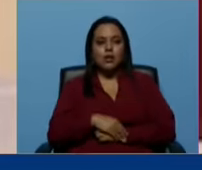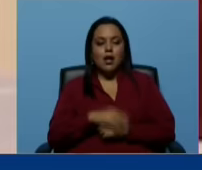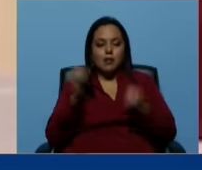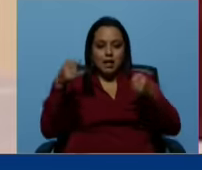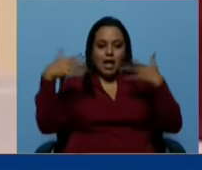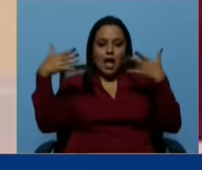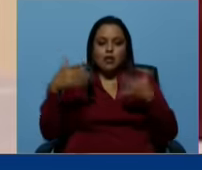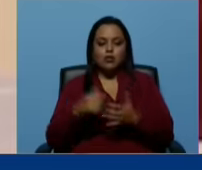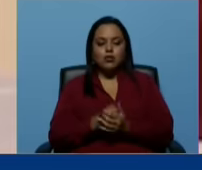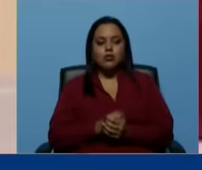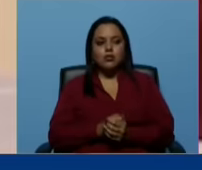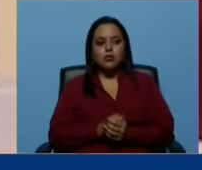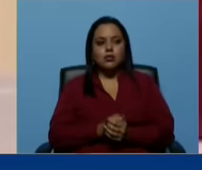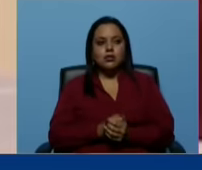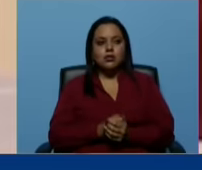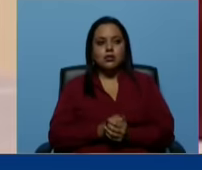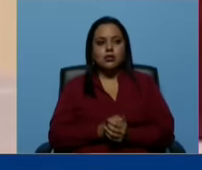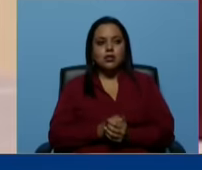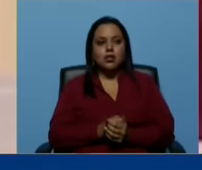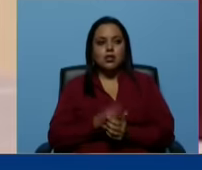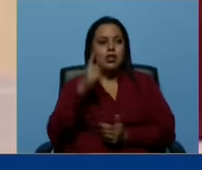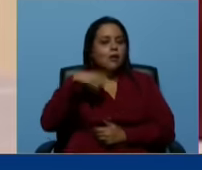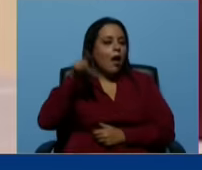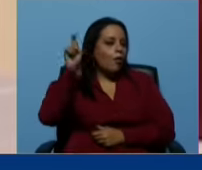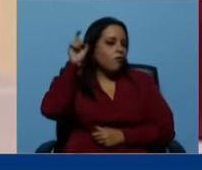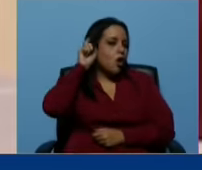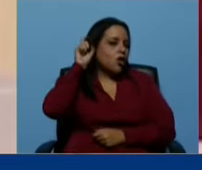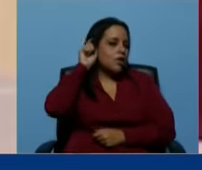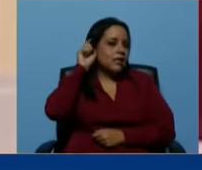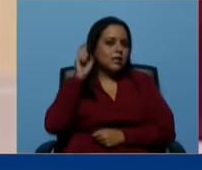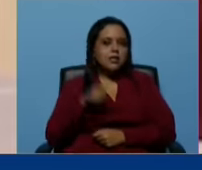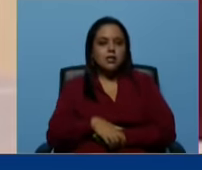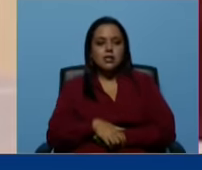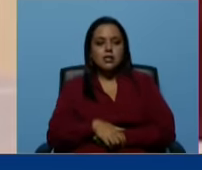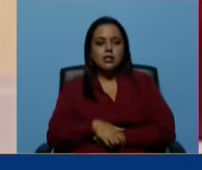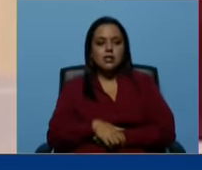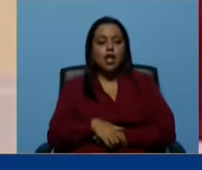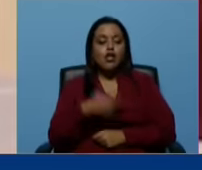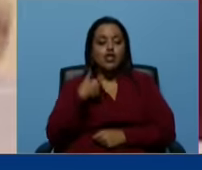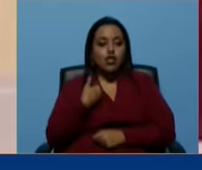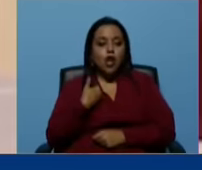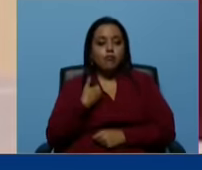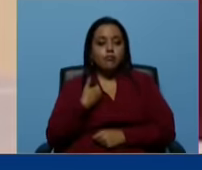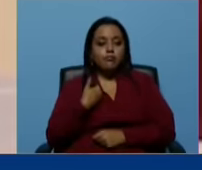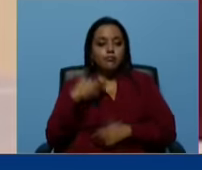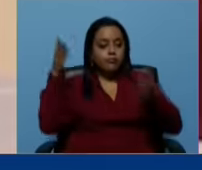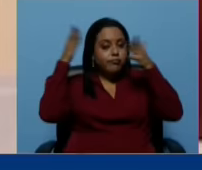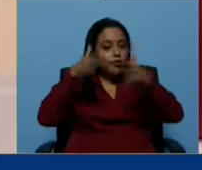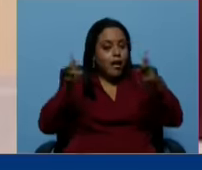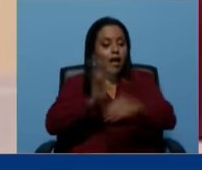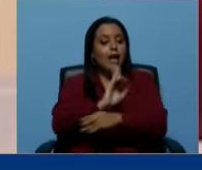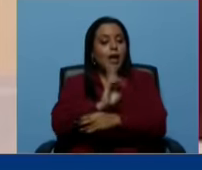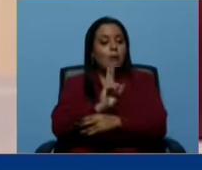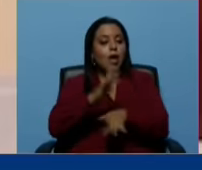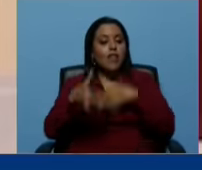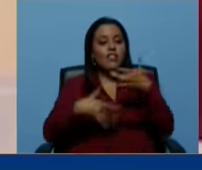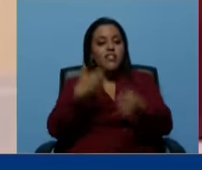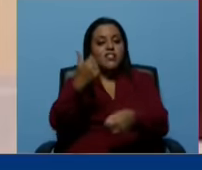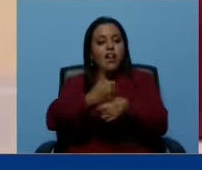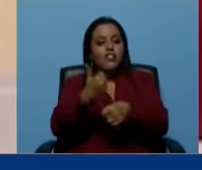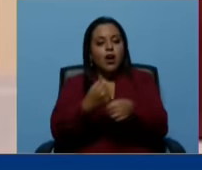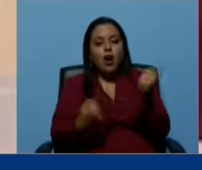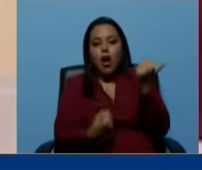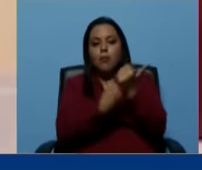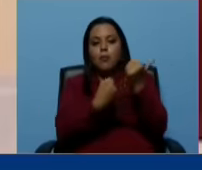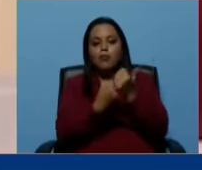Milagro, las prótesis auditivas, y he dado la orden para que se acelere la jornada de apoyo